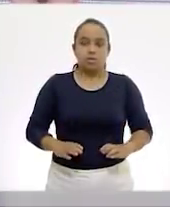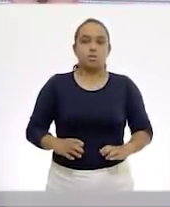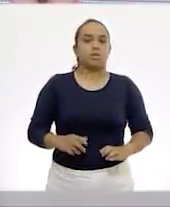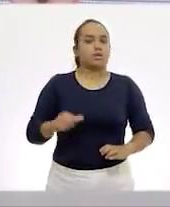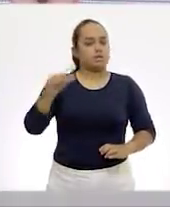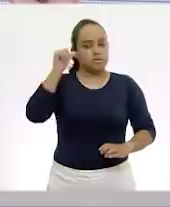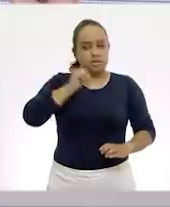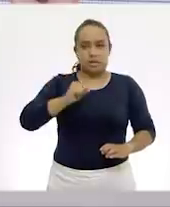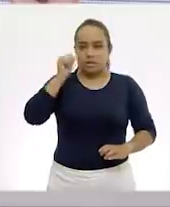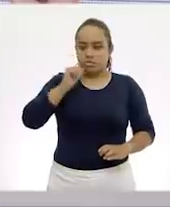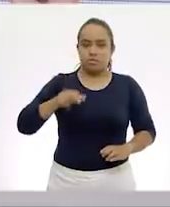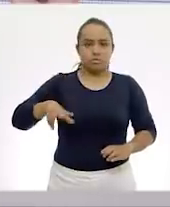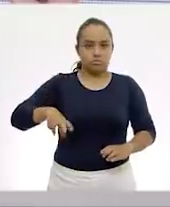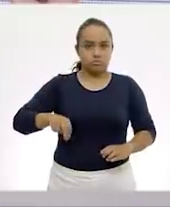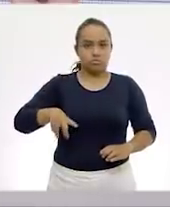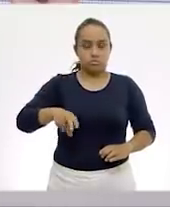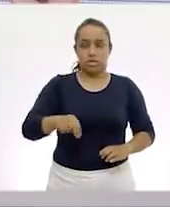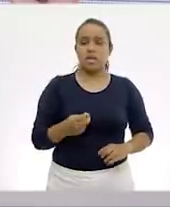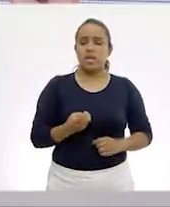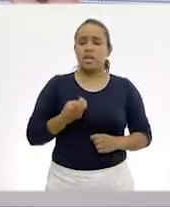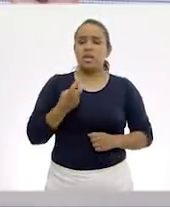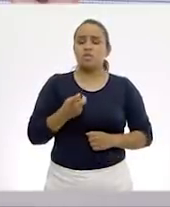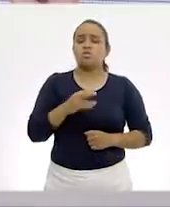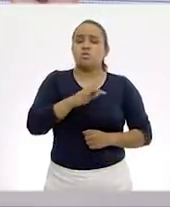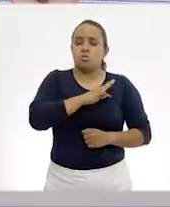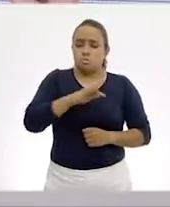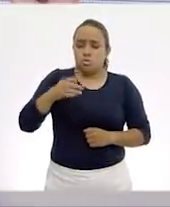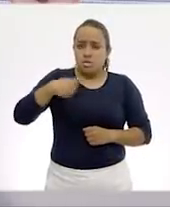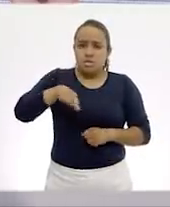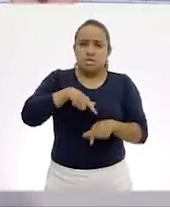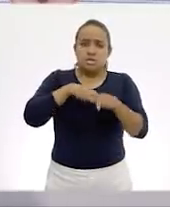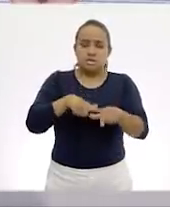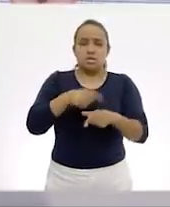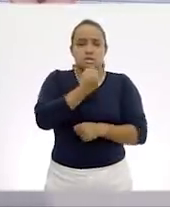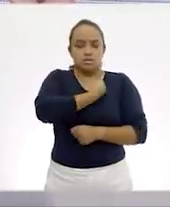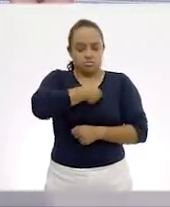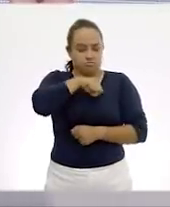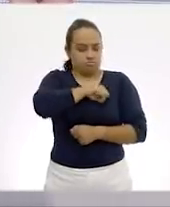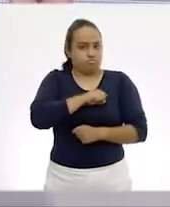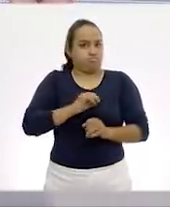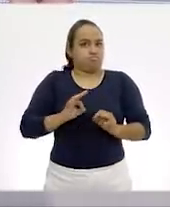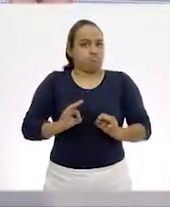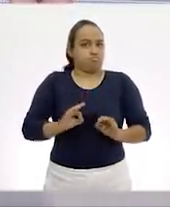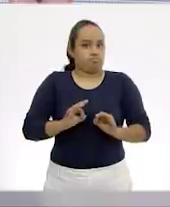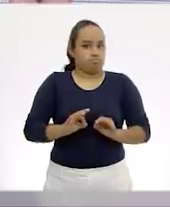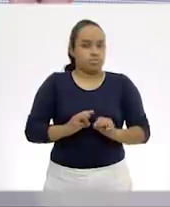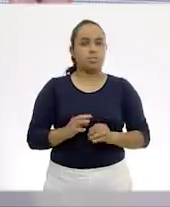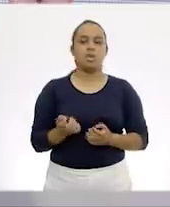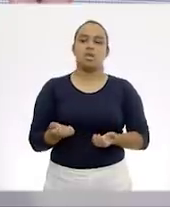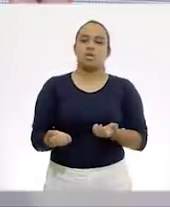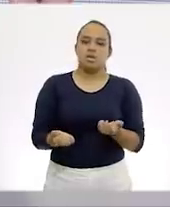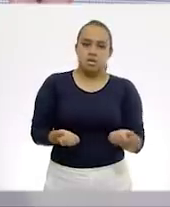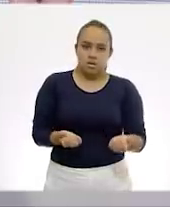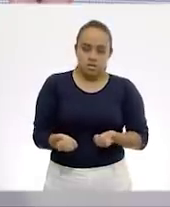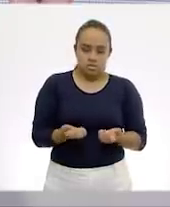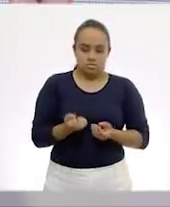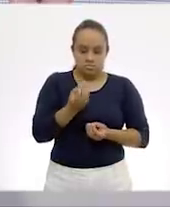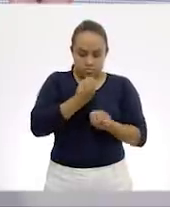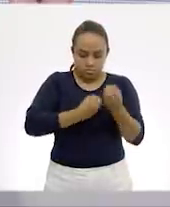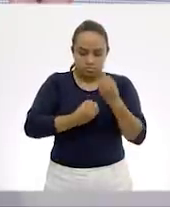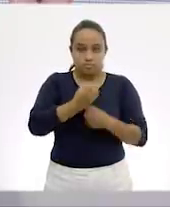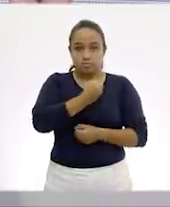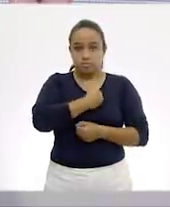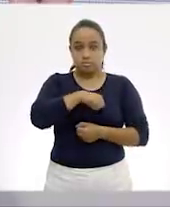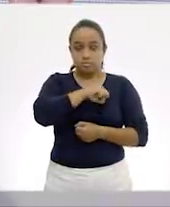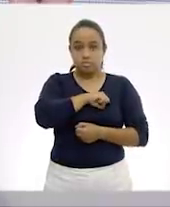ser constante. Es la única manera de mantenernos sanos y saludables, haciendo ejercicio, comiendo